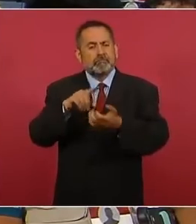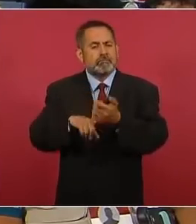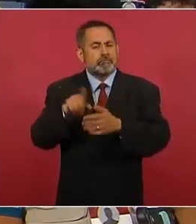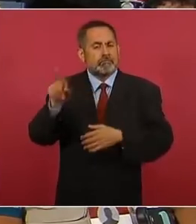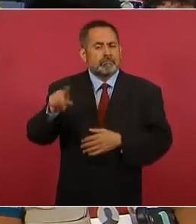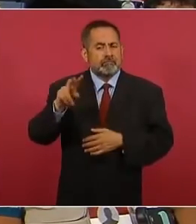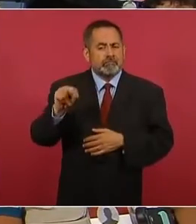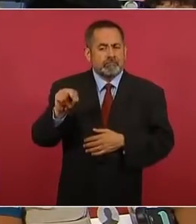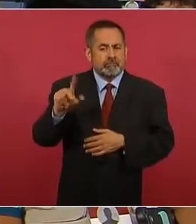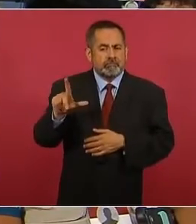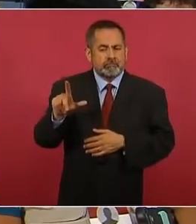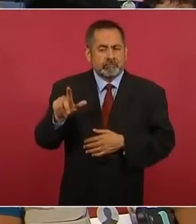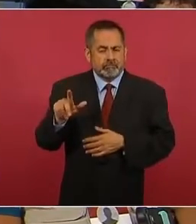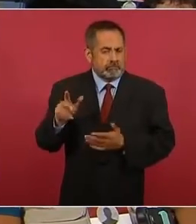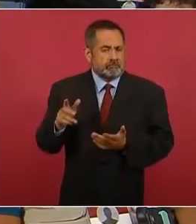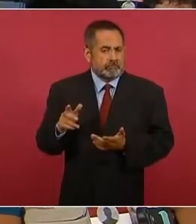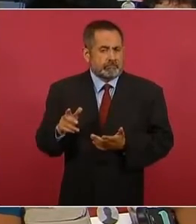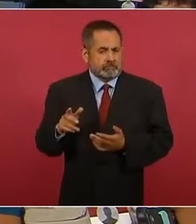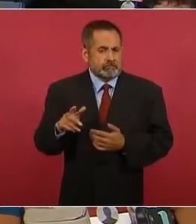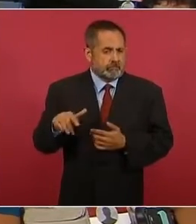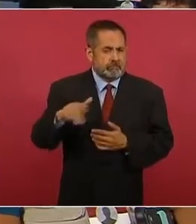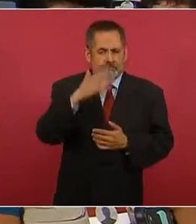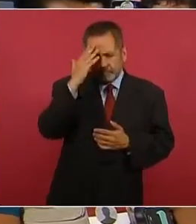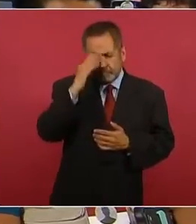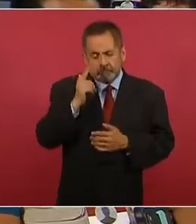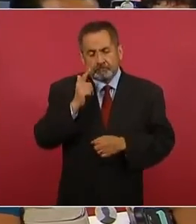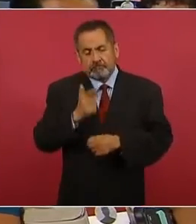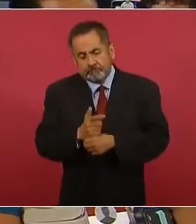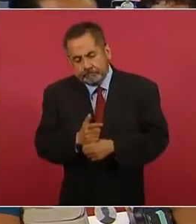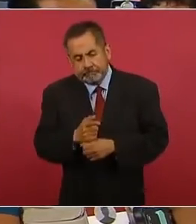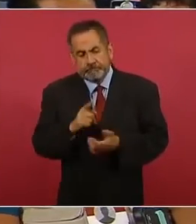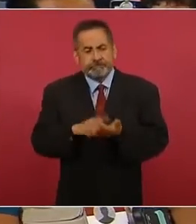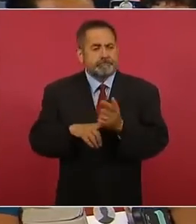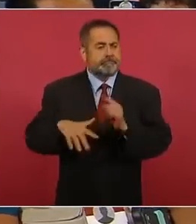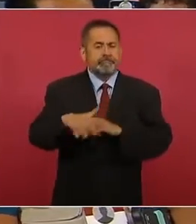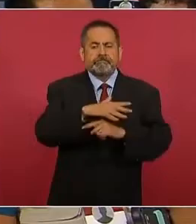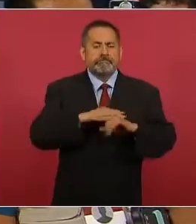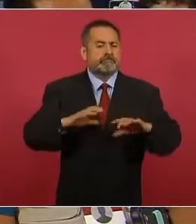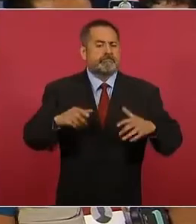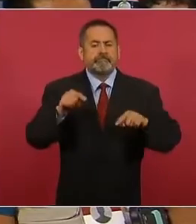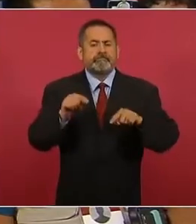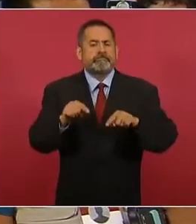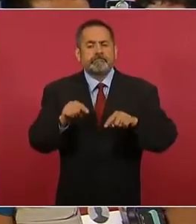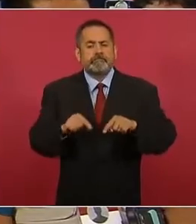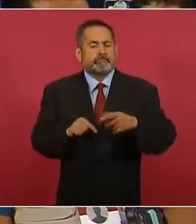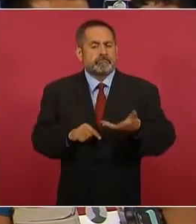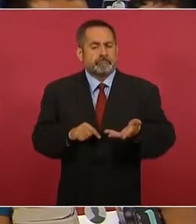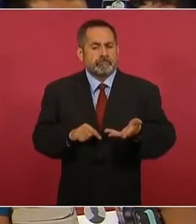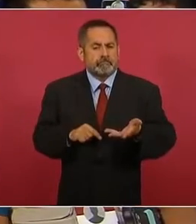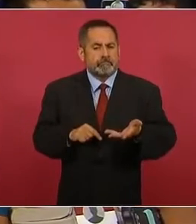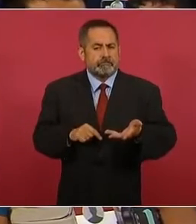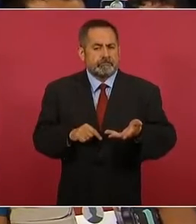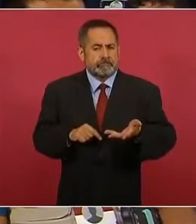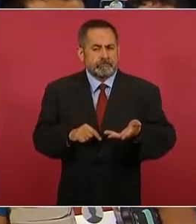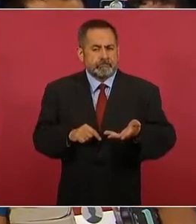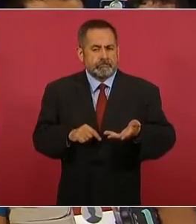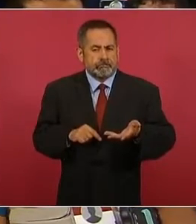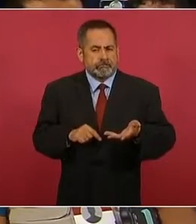León. Todo se refiere, sobre todo en la zona urbana